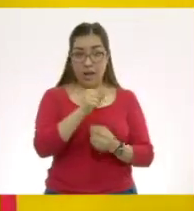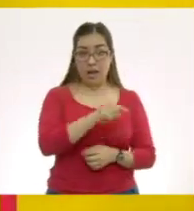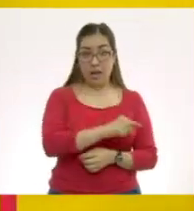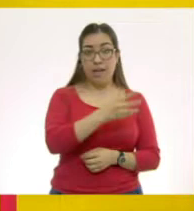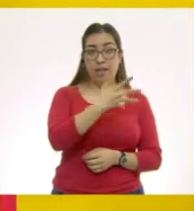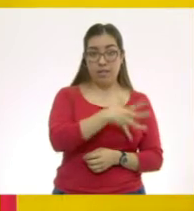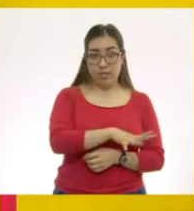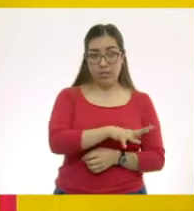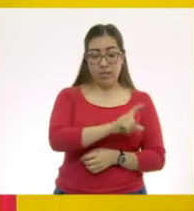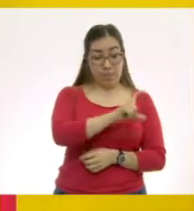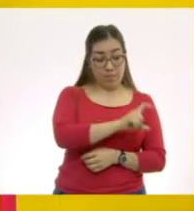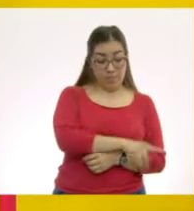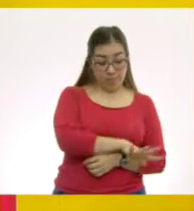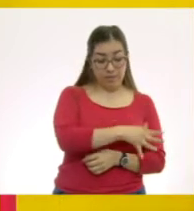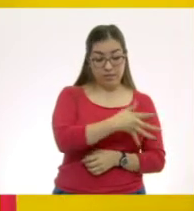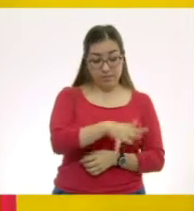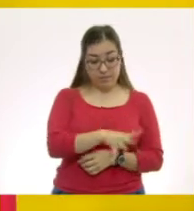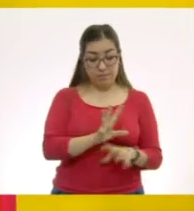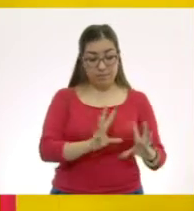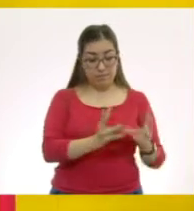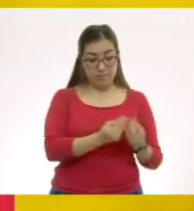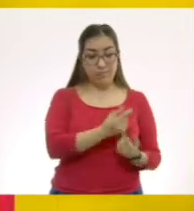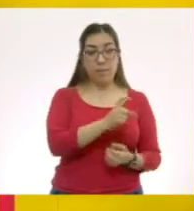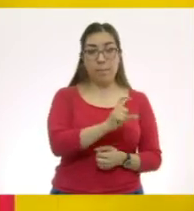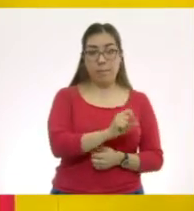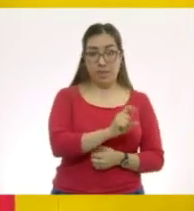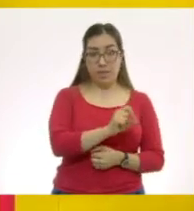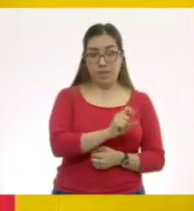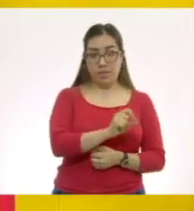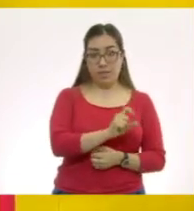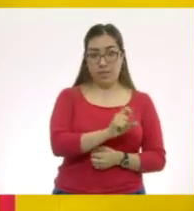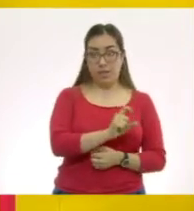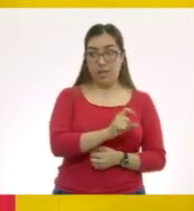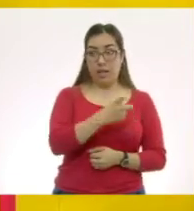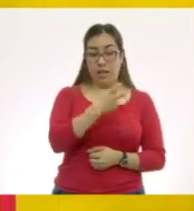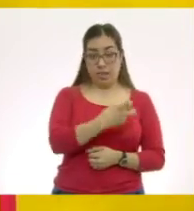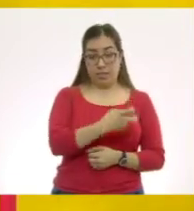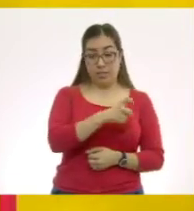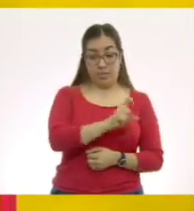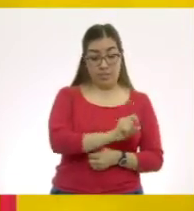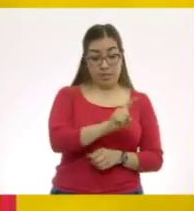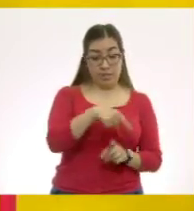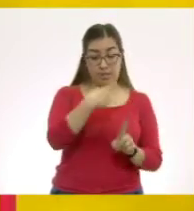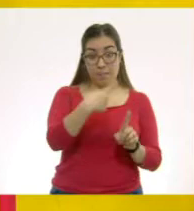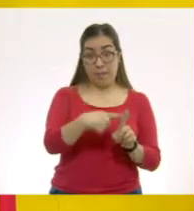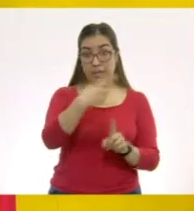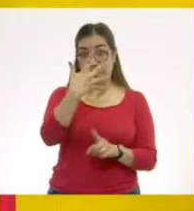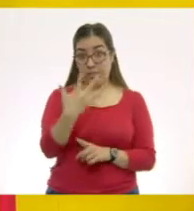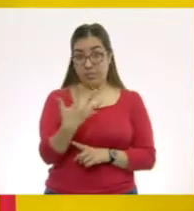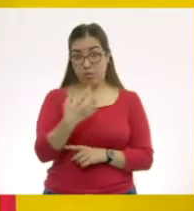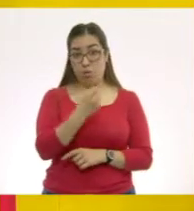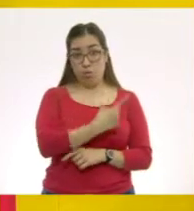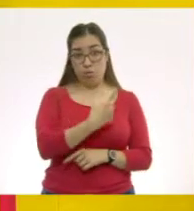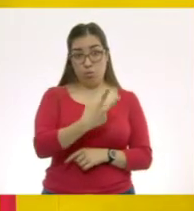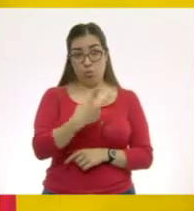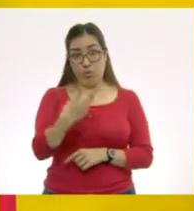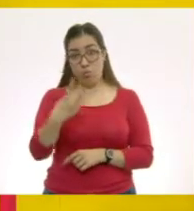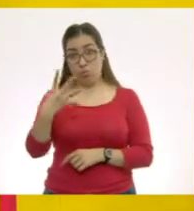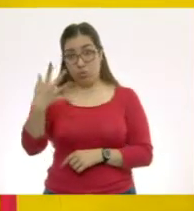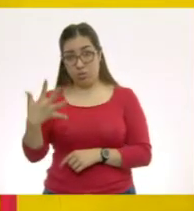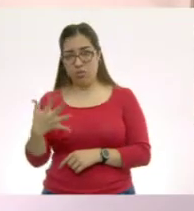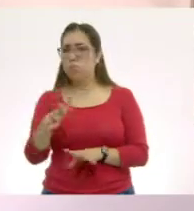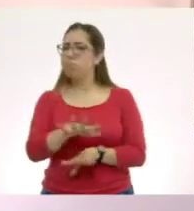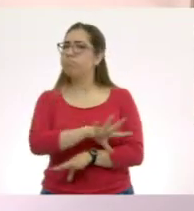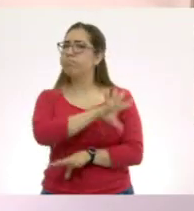están estos 20 que acabamos de sumar. Muy bien. Vamos a sumarle 5 unidades. 1, 2, 3, 4, 5. Aquí está.